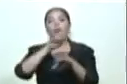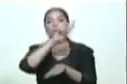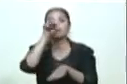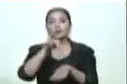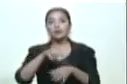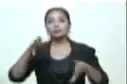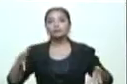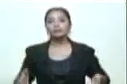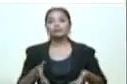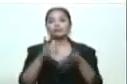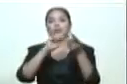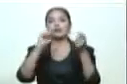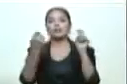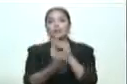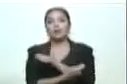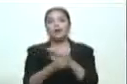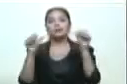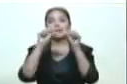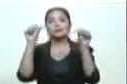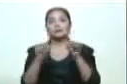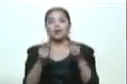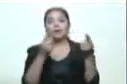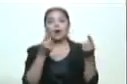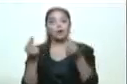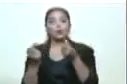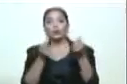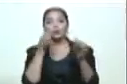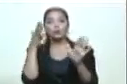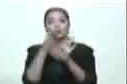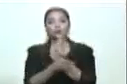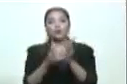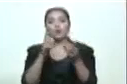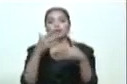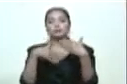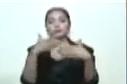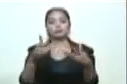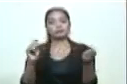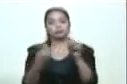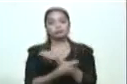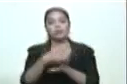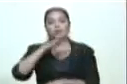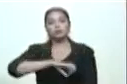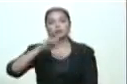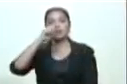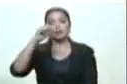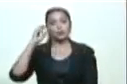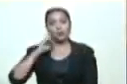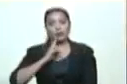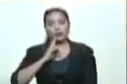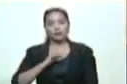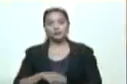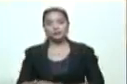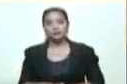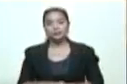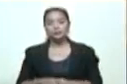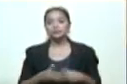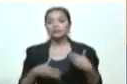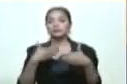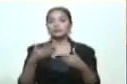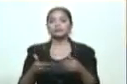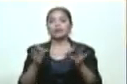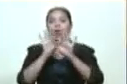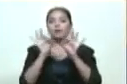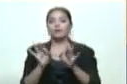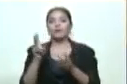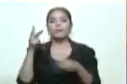propulsar la transformación del sistema económico en función de la transición al socialismo bolivariano, trascendiendo el modelo